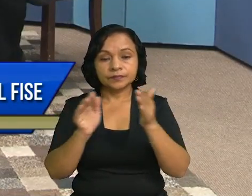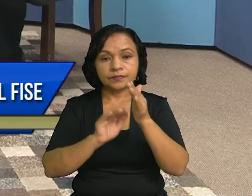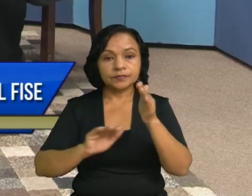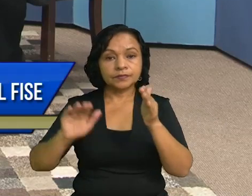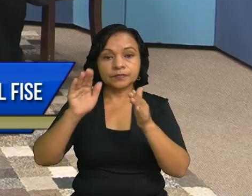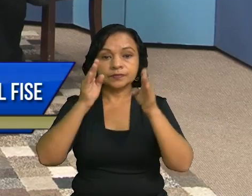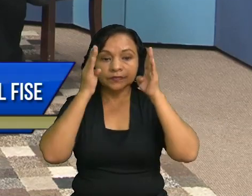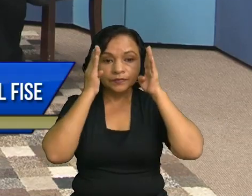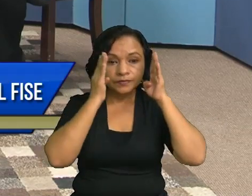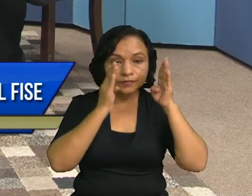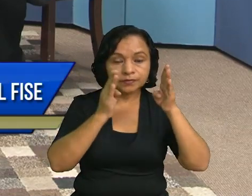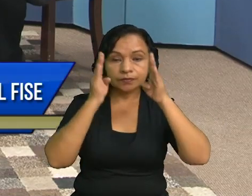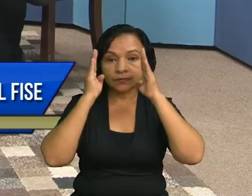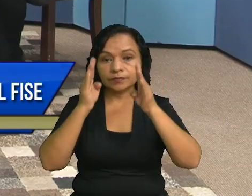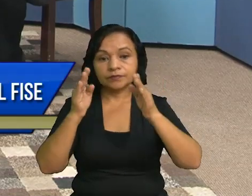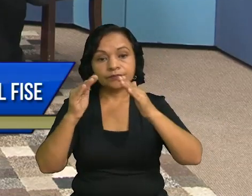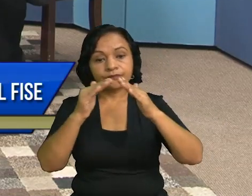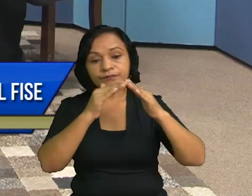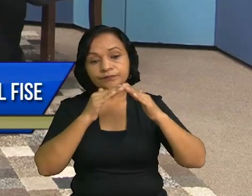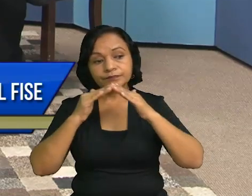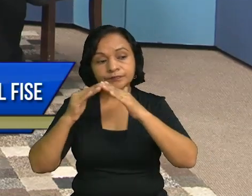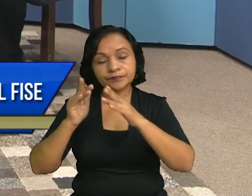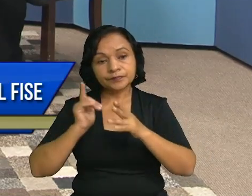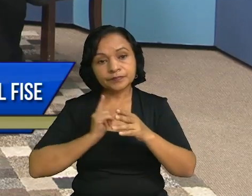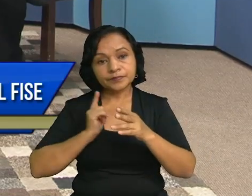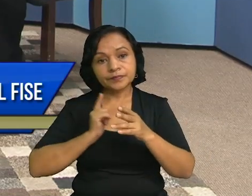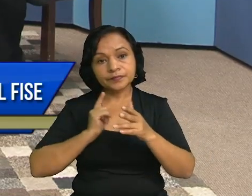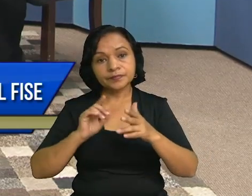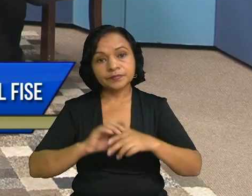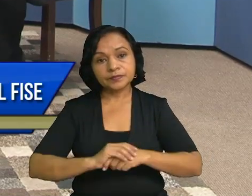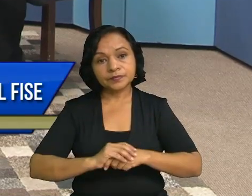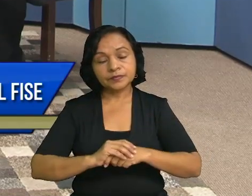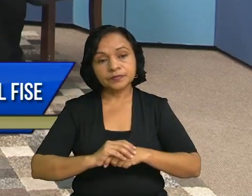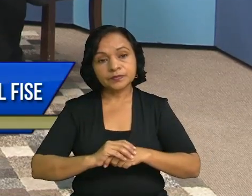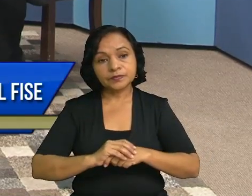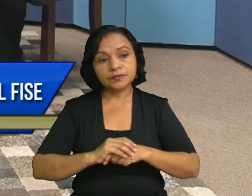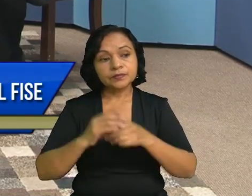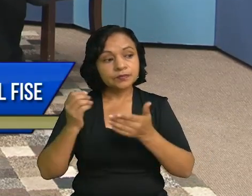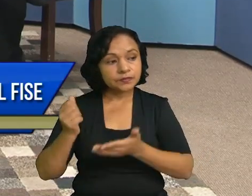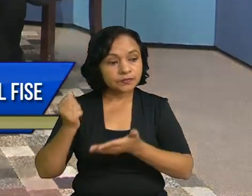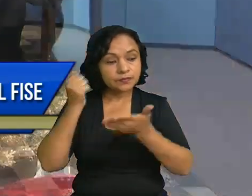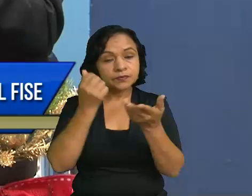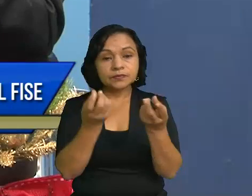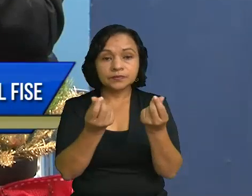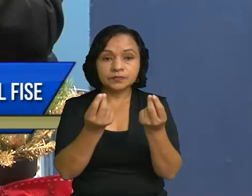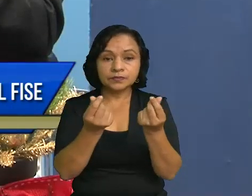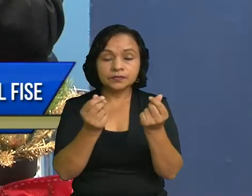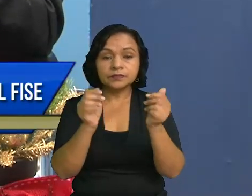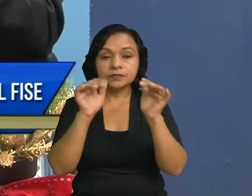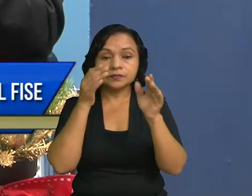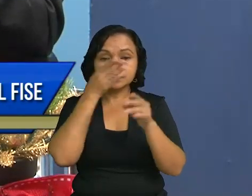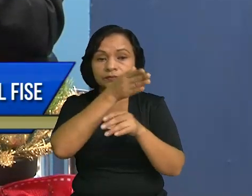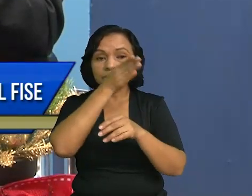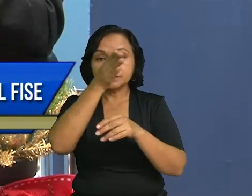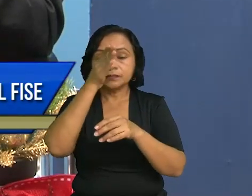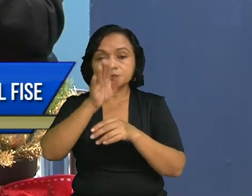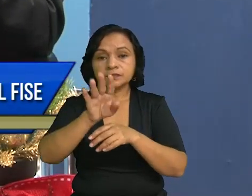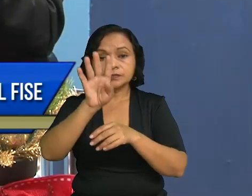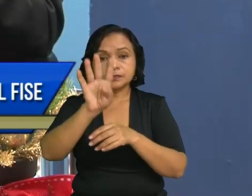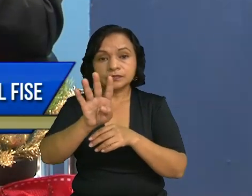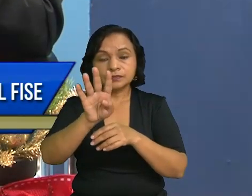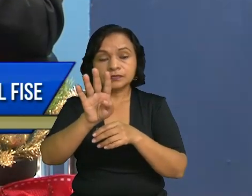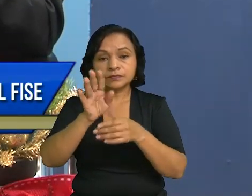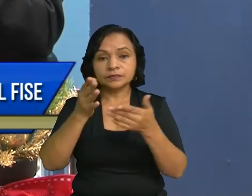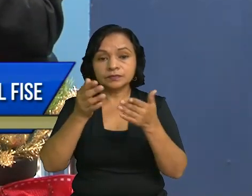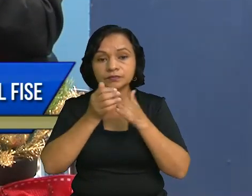actualización de comunidades ahorita tenemos con él con una fuente de financiamiento ya la gestión para cuatro para un